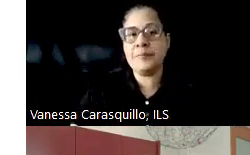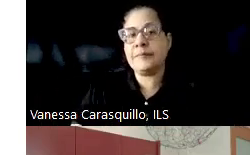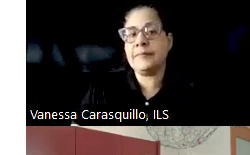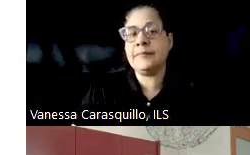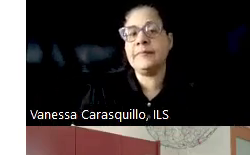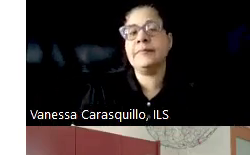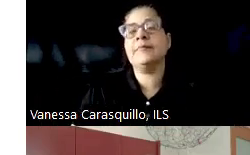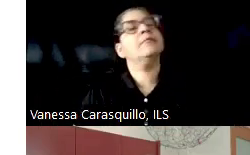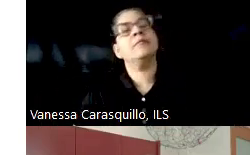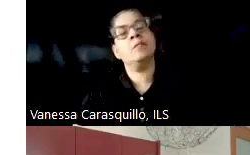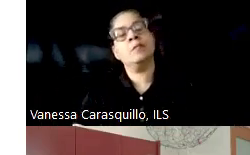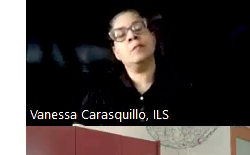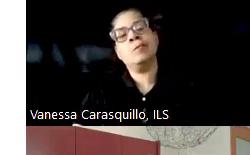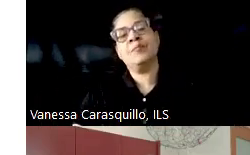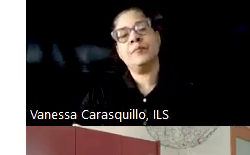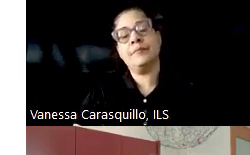el